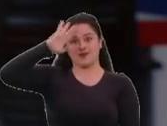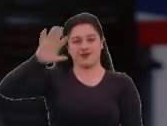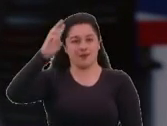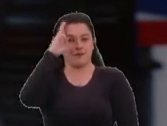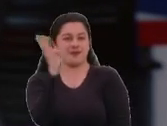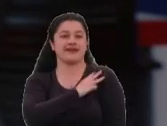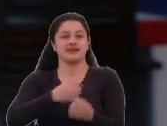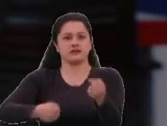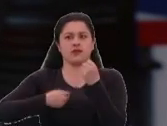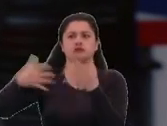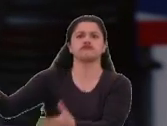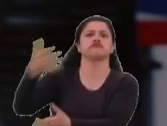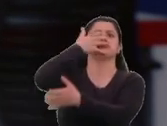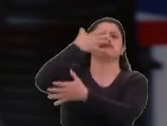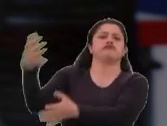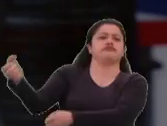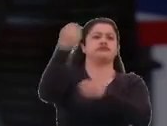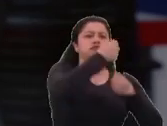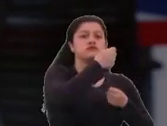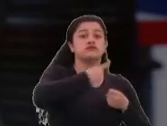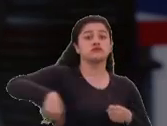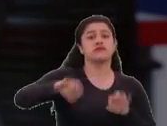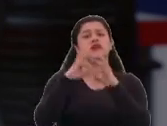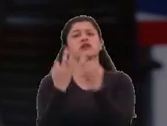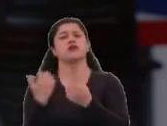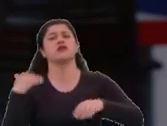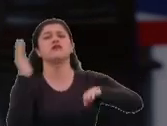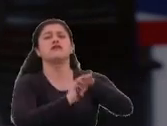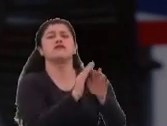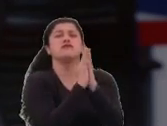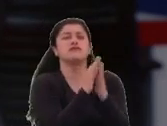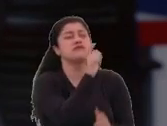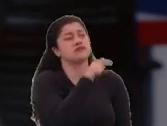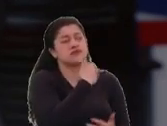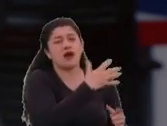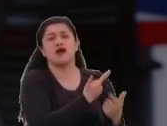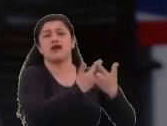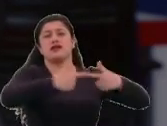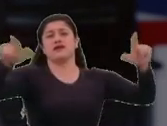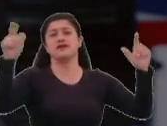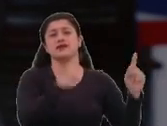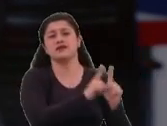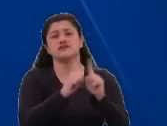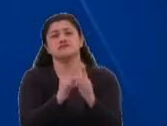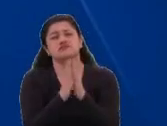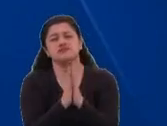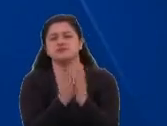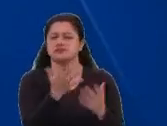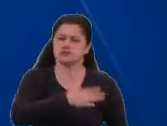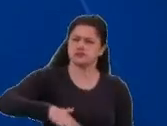fue raptado el pasado 3 de noviembre cuando llevaba agua a una población en Tibú, norte de Santander.